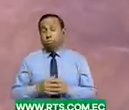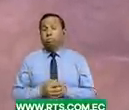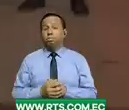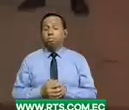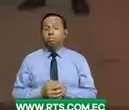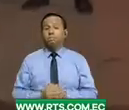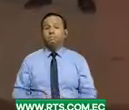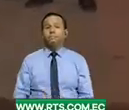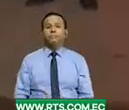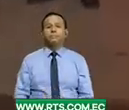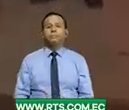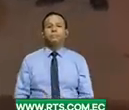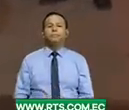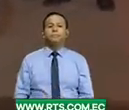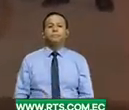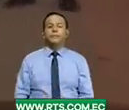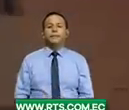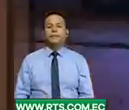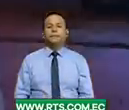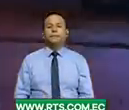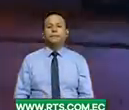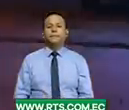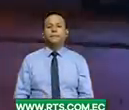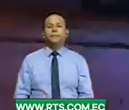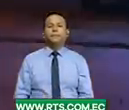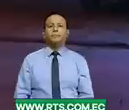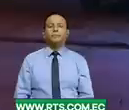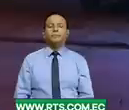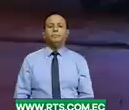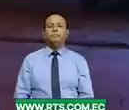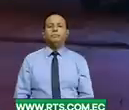Informó José Morales.